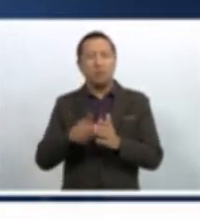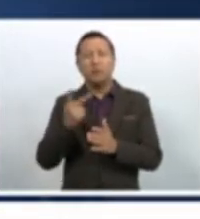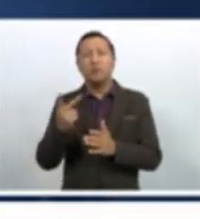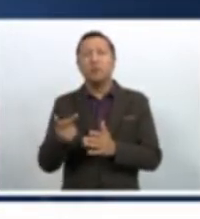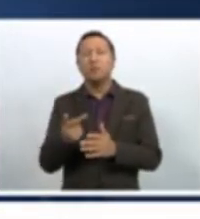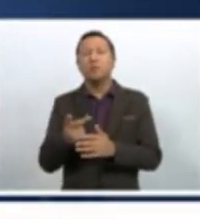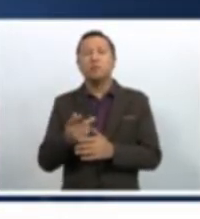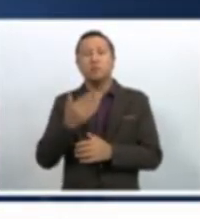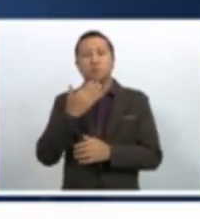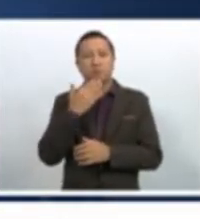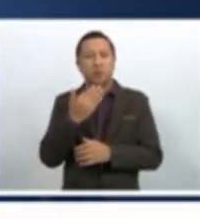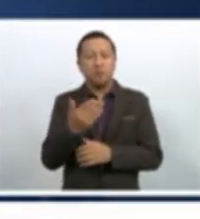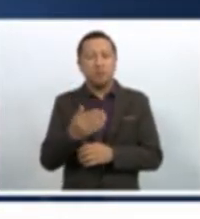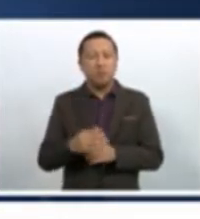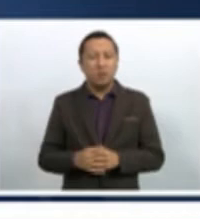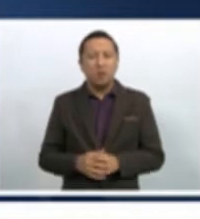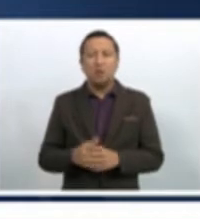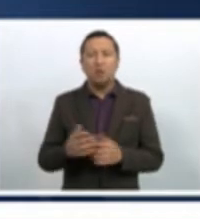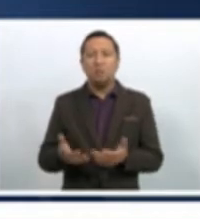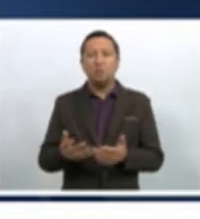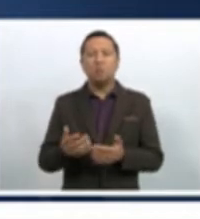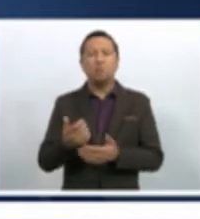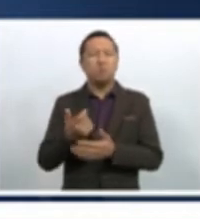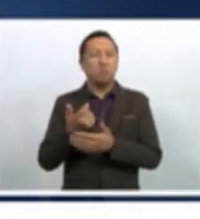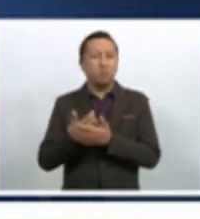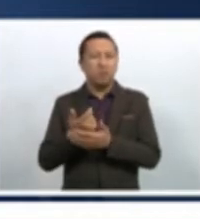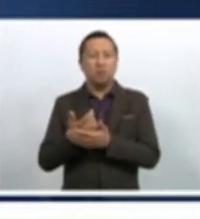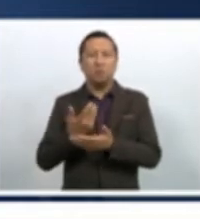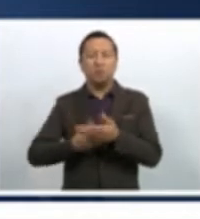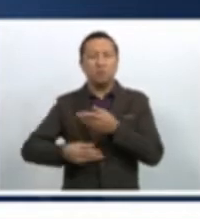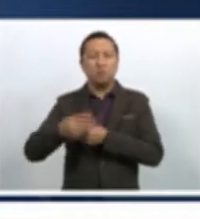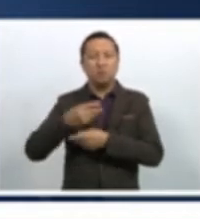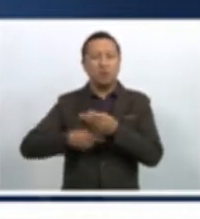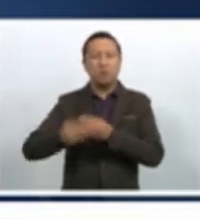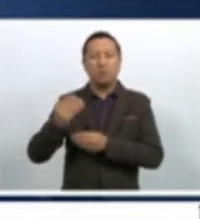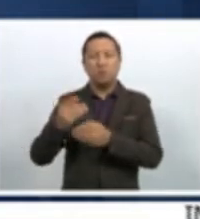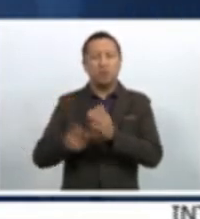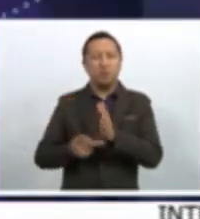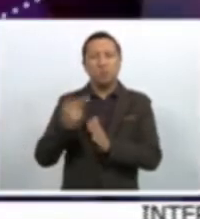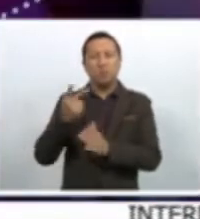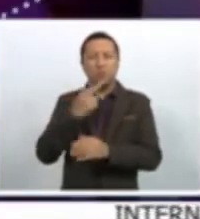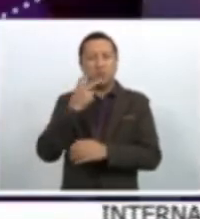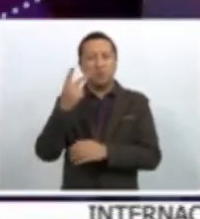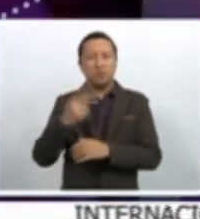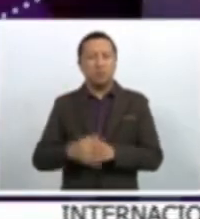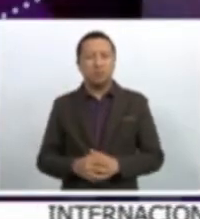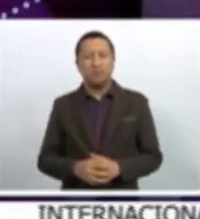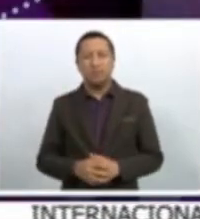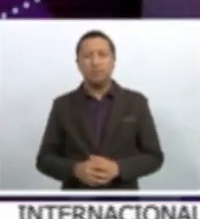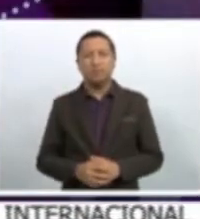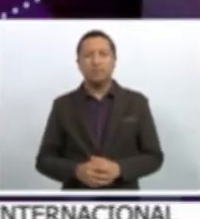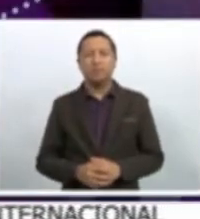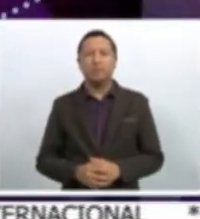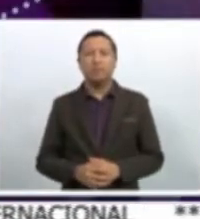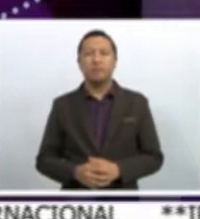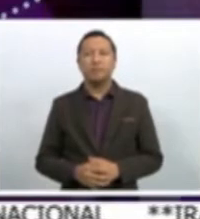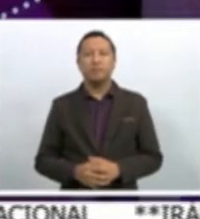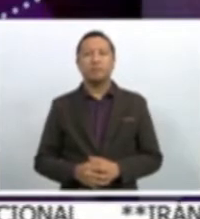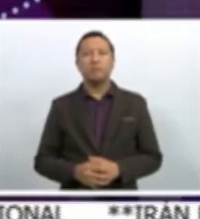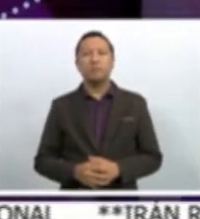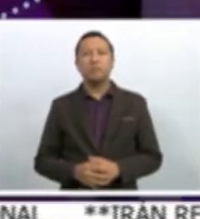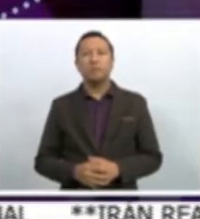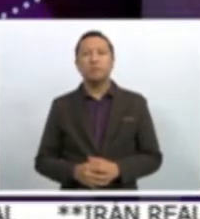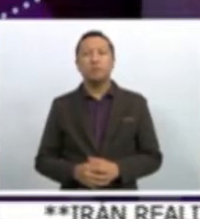ya lo perdido no se recupera para por lo menos empezar nuevamente a respirar. Y mientras tanto, en la zona norte